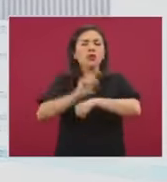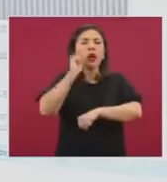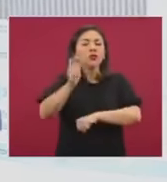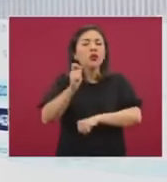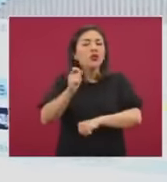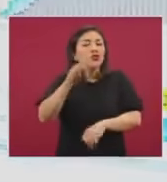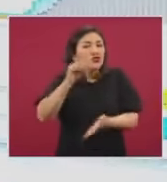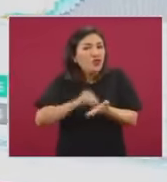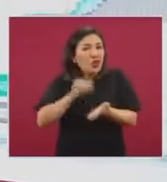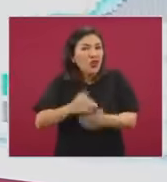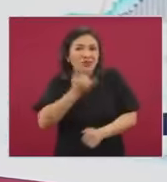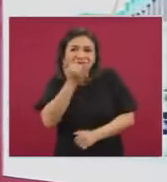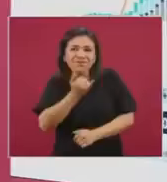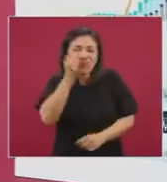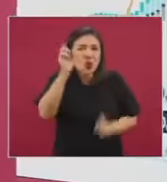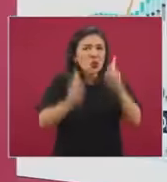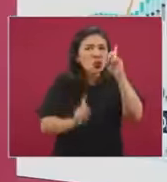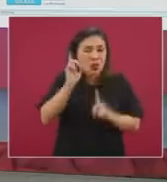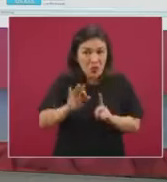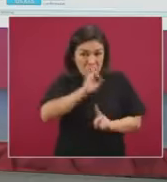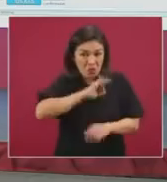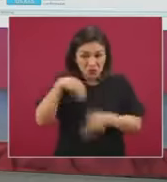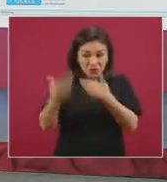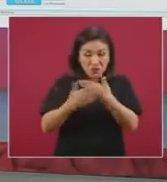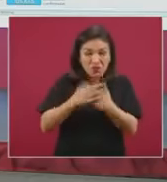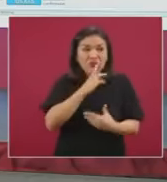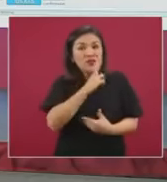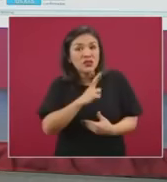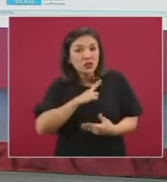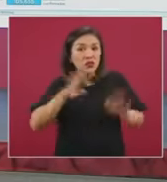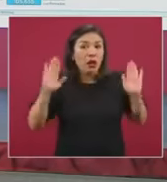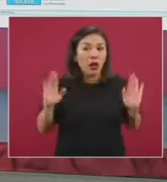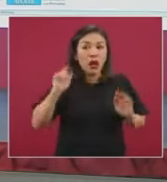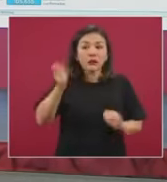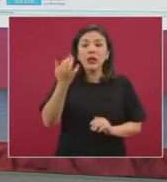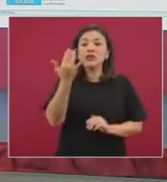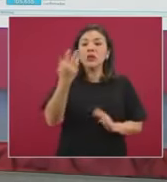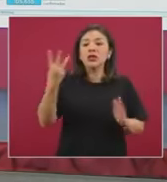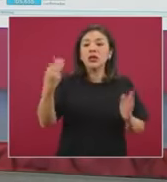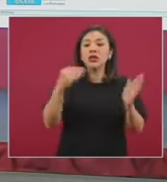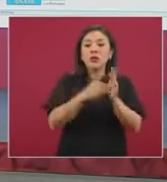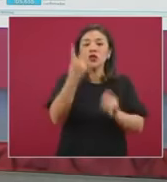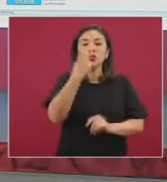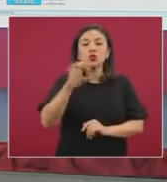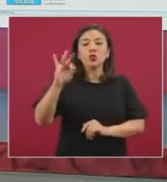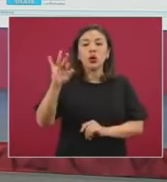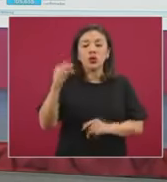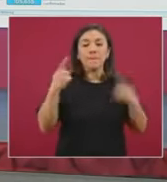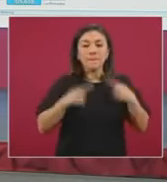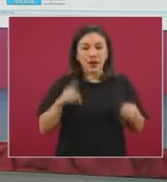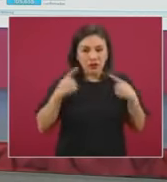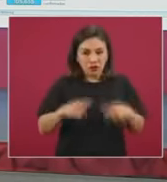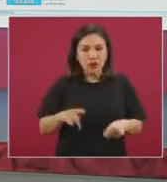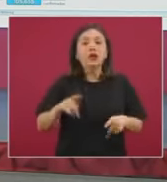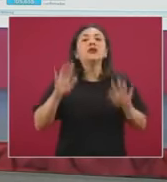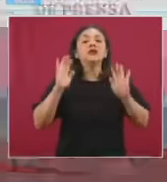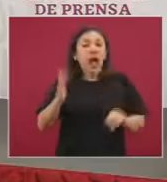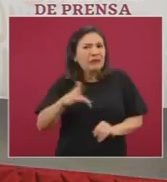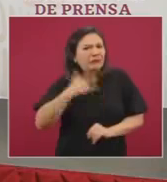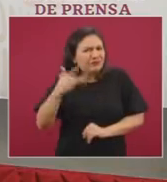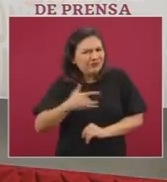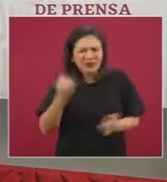aún estamos en posibilidad de tener resultados, y estos son los 53.240, también individuos que tuvieron el